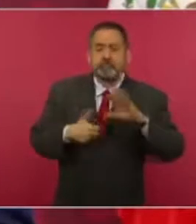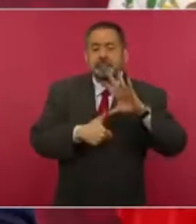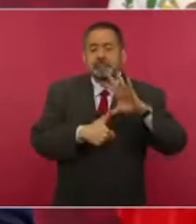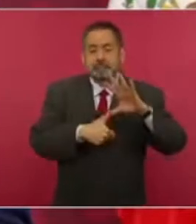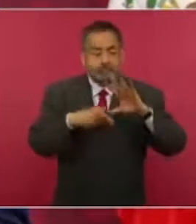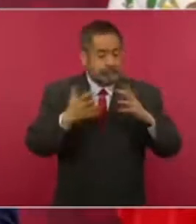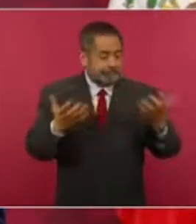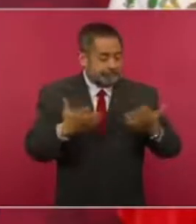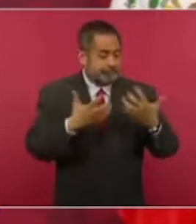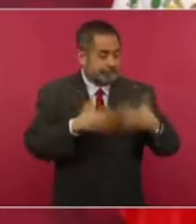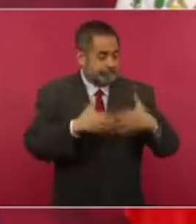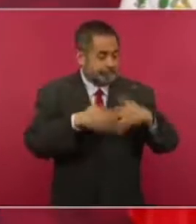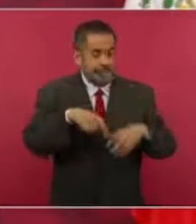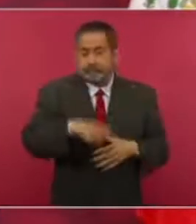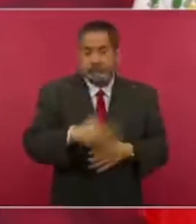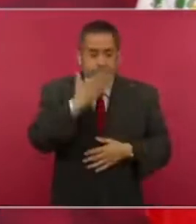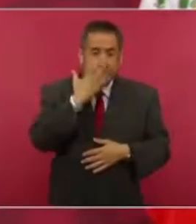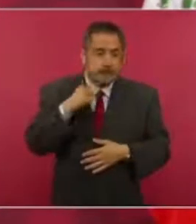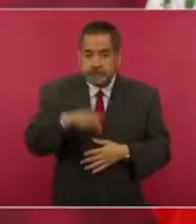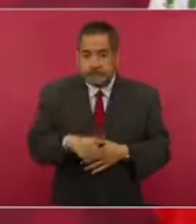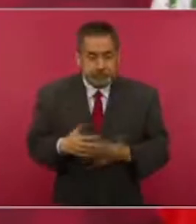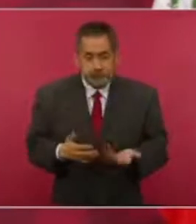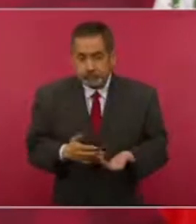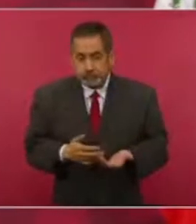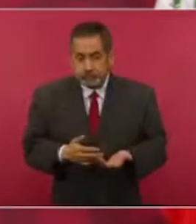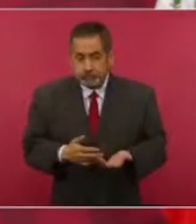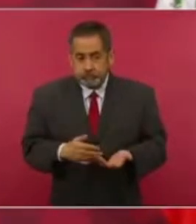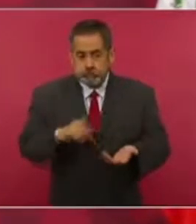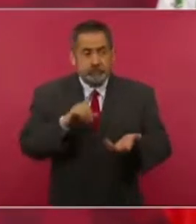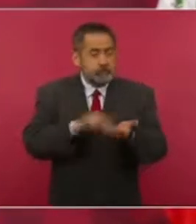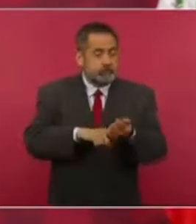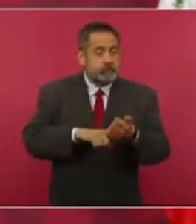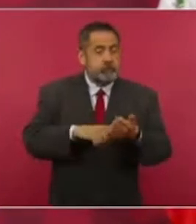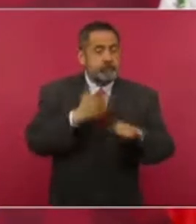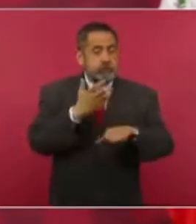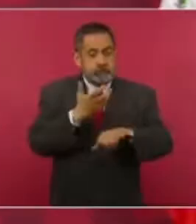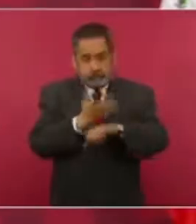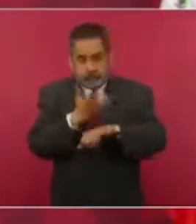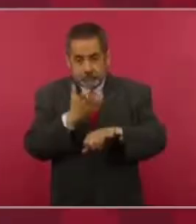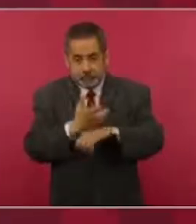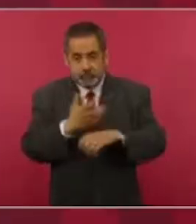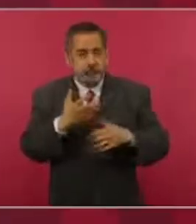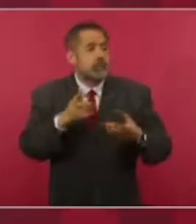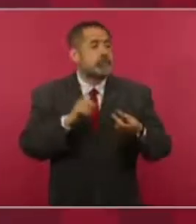No hay plantas de fabricación de trenes en Estados Unidos.